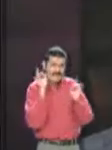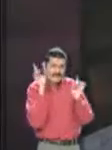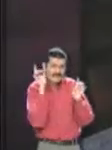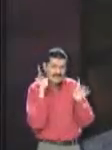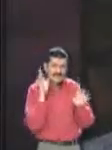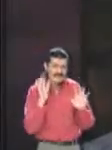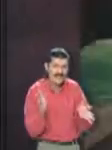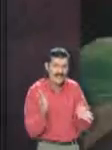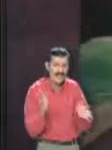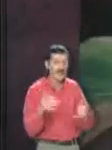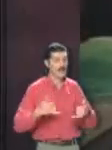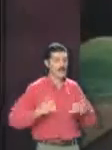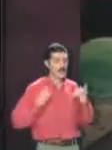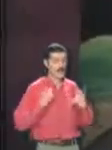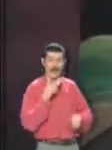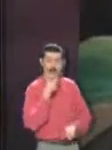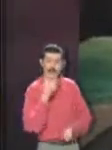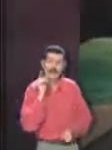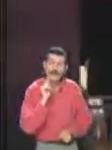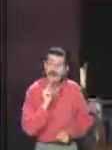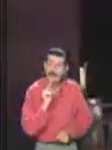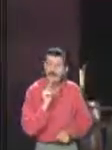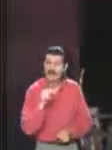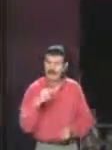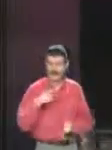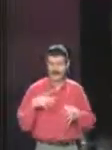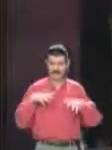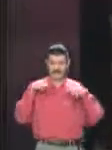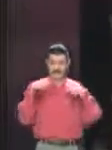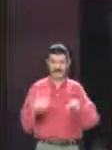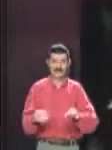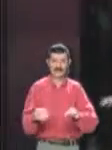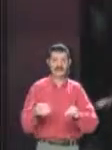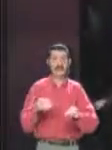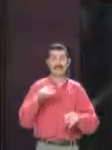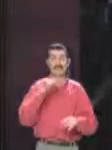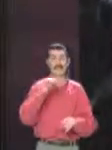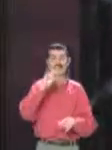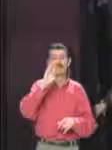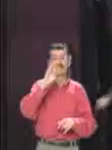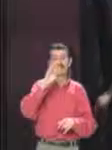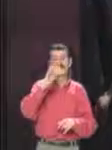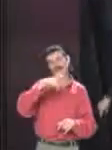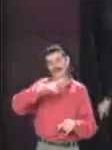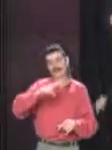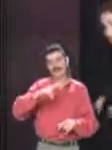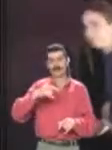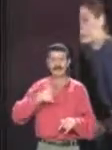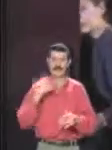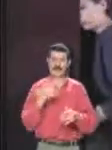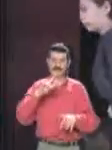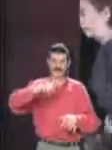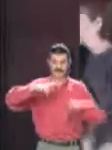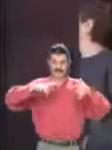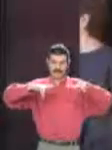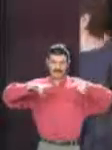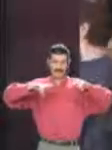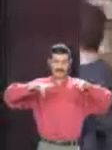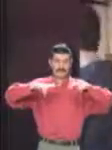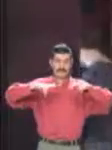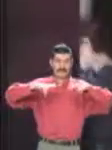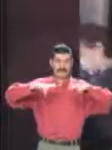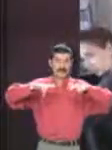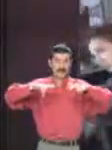cine? Muchachos y muchachas, nosotros somos la Fundación Paletti Títeres. Somos